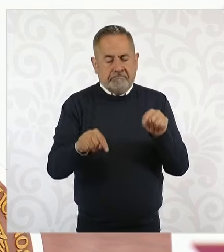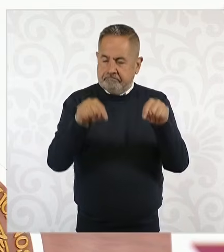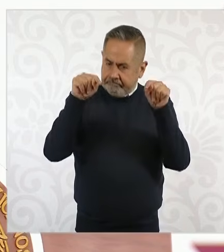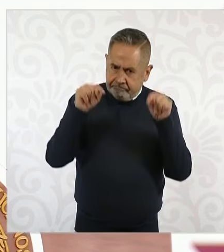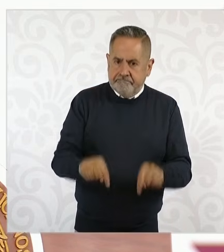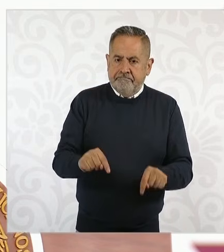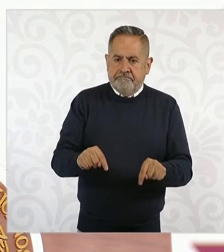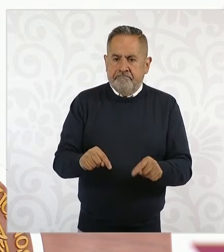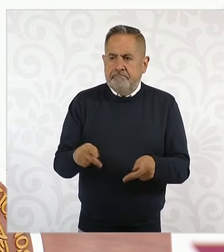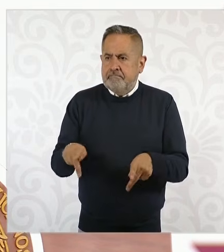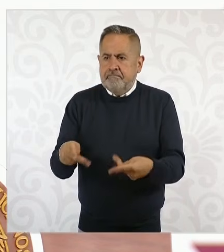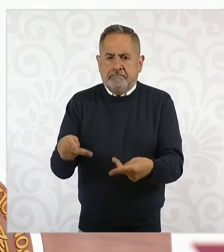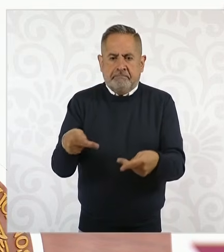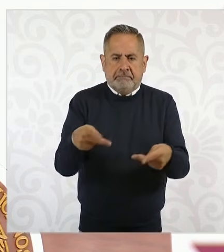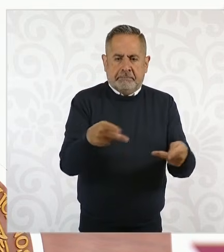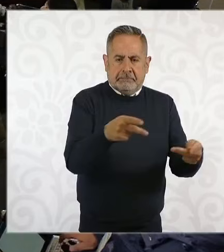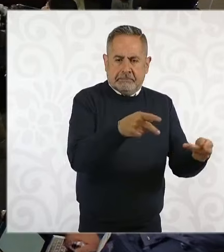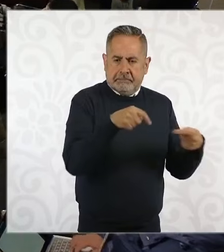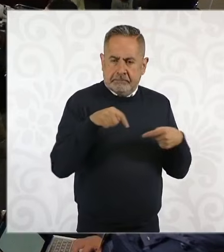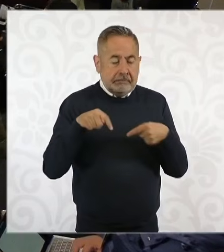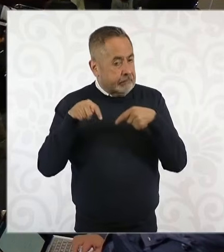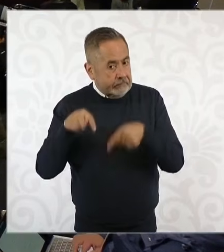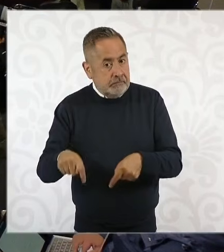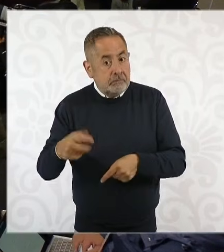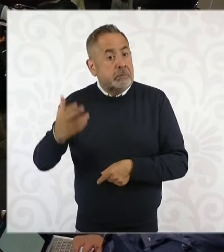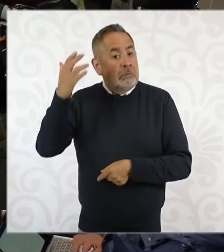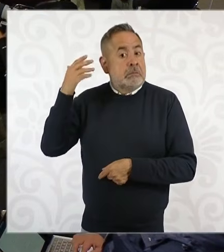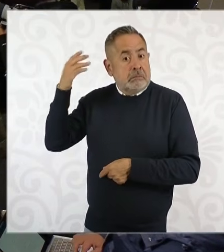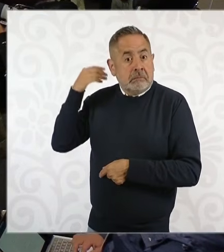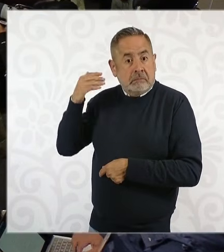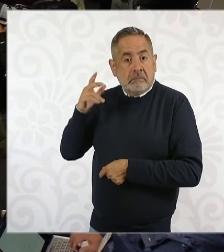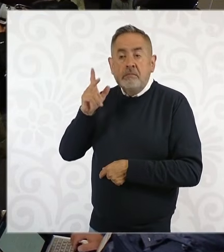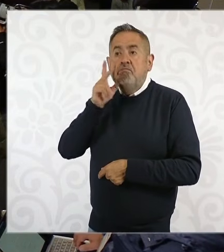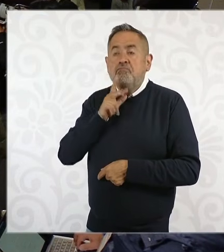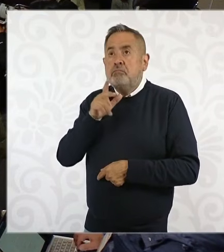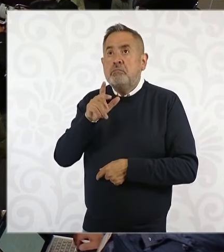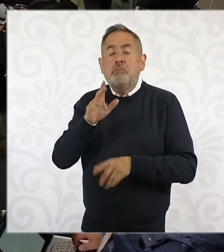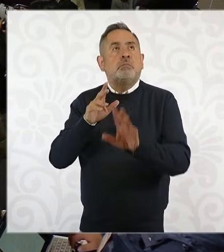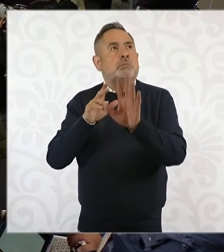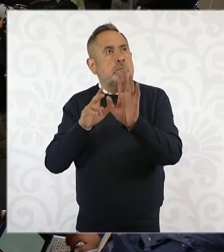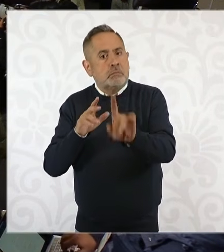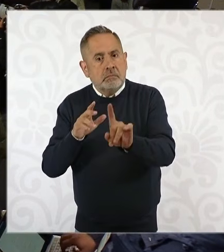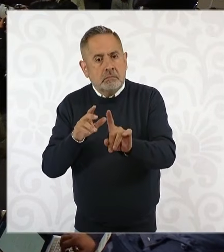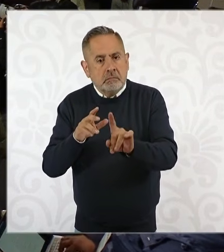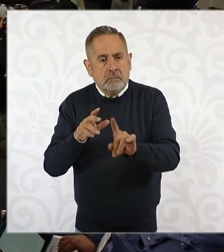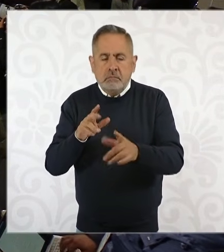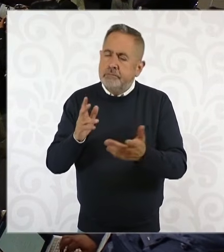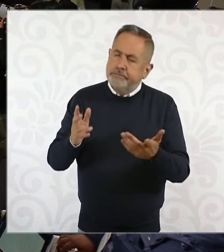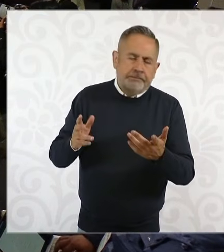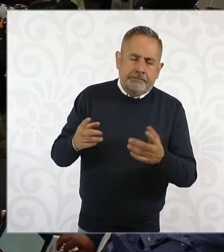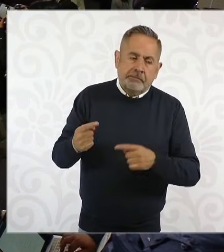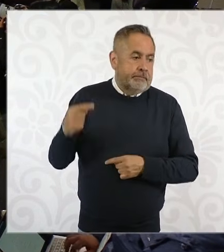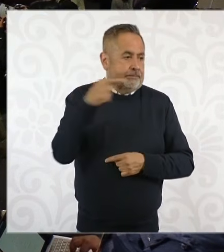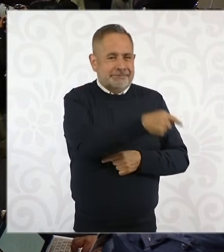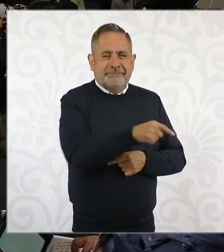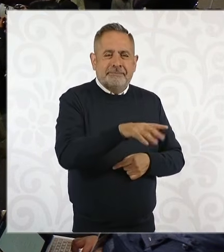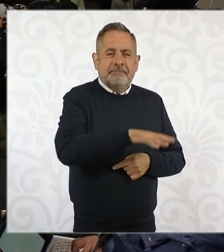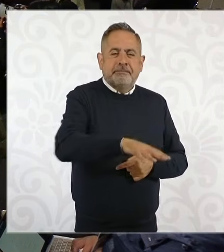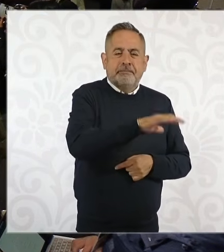En su momento, Pemex llegó a producir, por cierto, por una sobreexplotación de